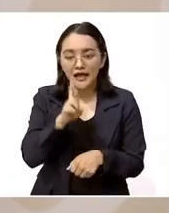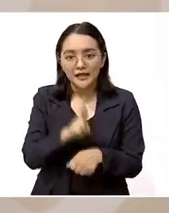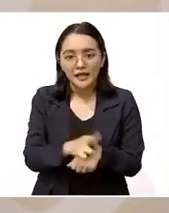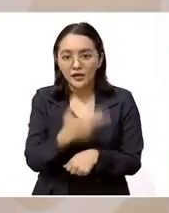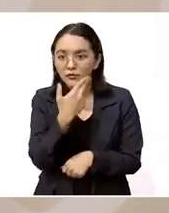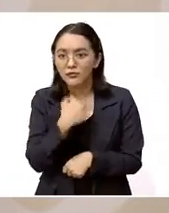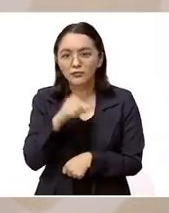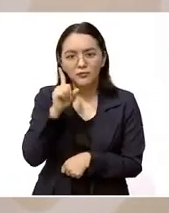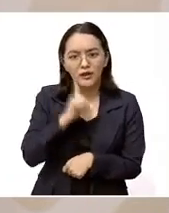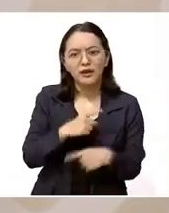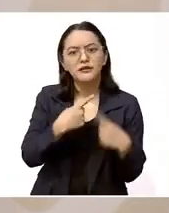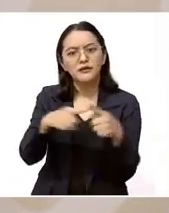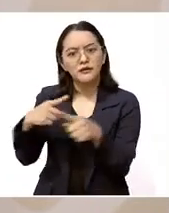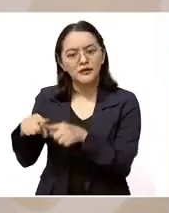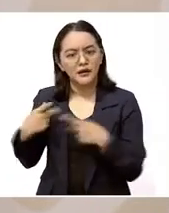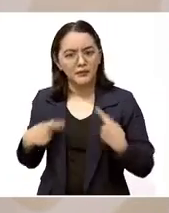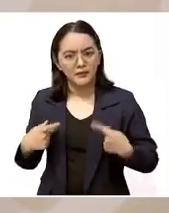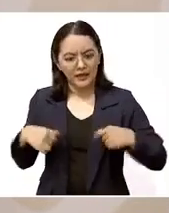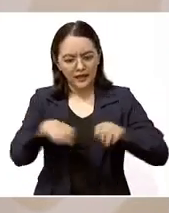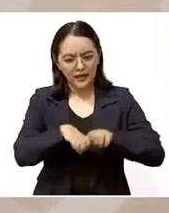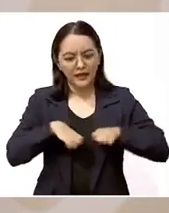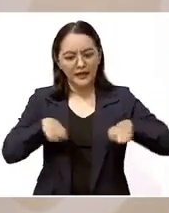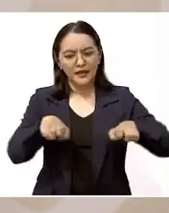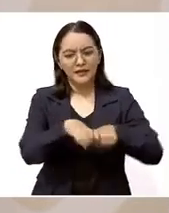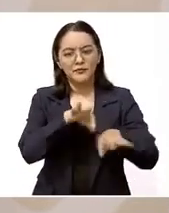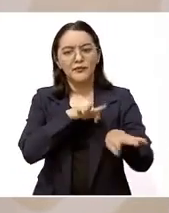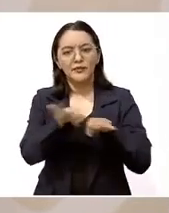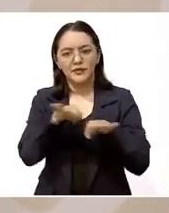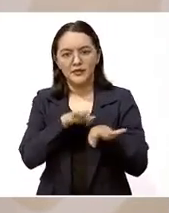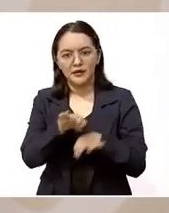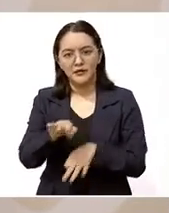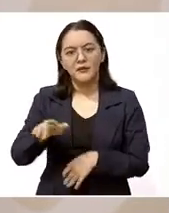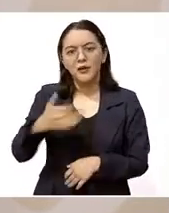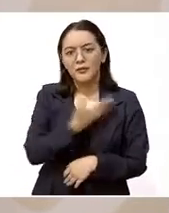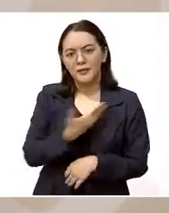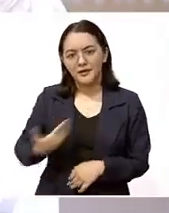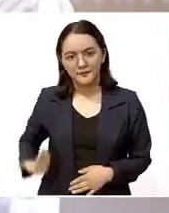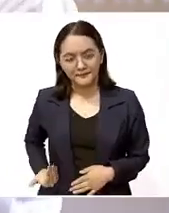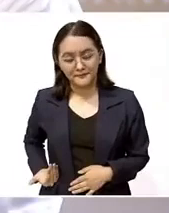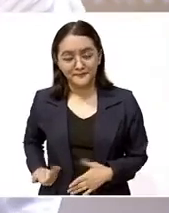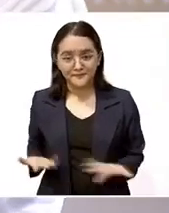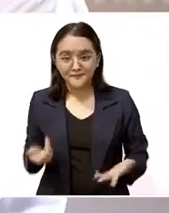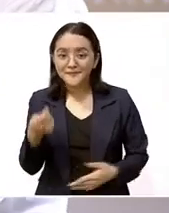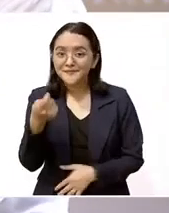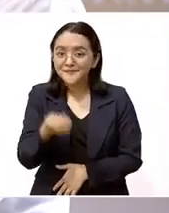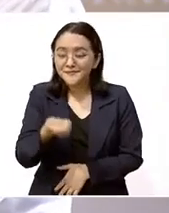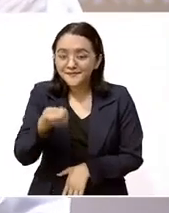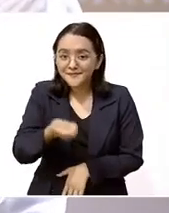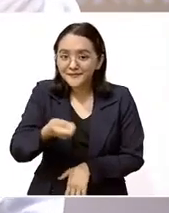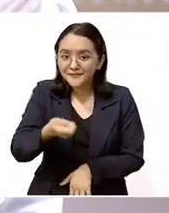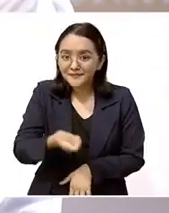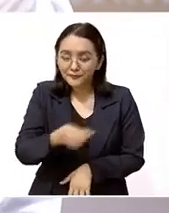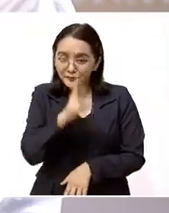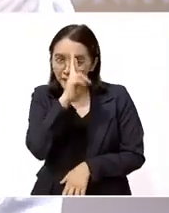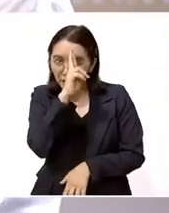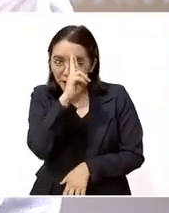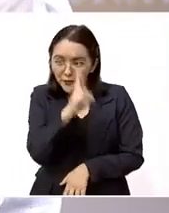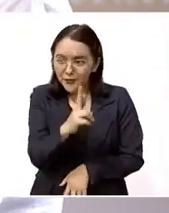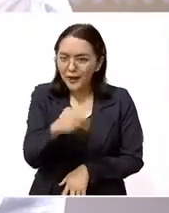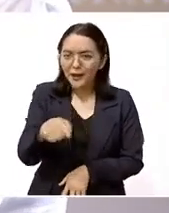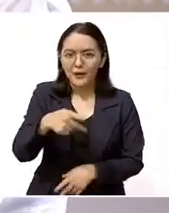Estado y demás integrantes del gabinete que nos acompañan el día de hoy. Un saludo y un reconocimiento a los